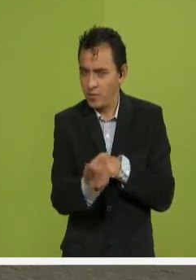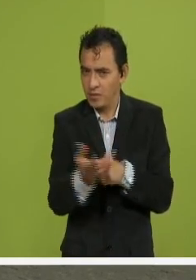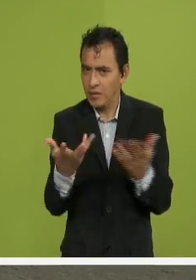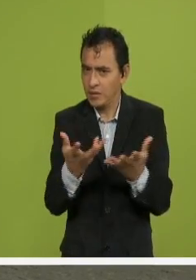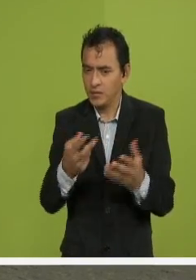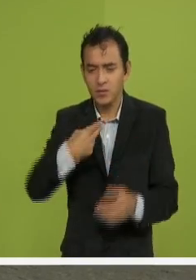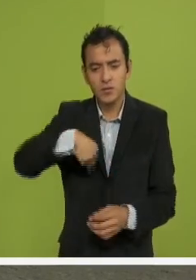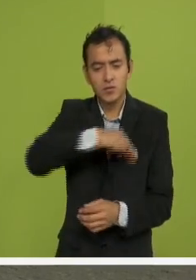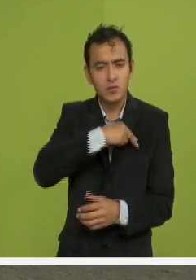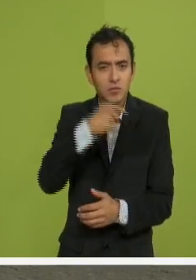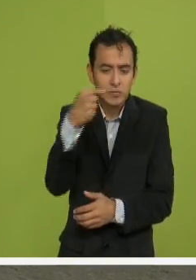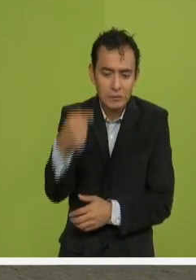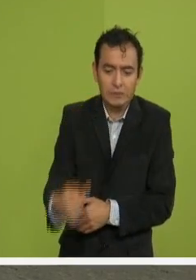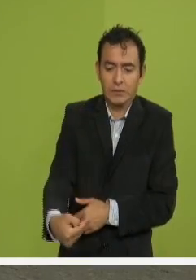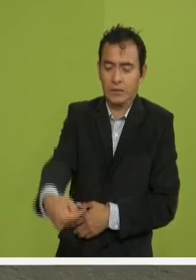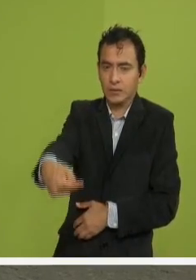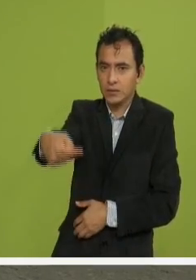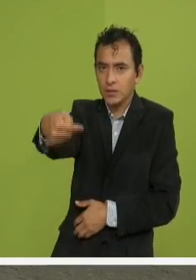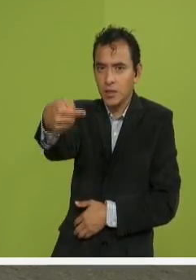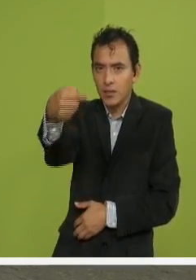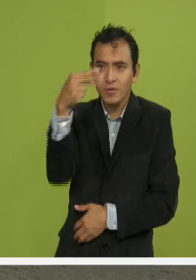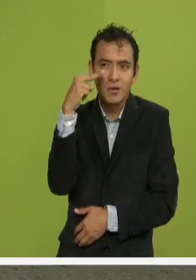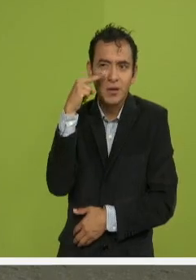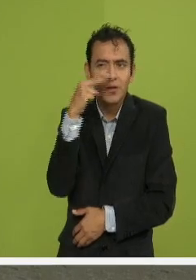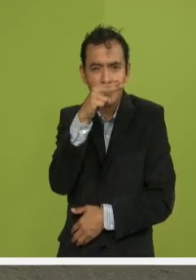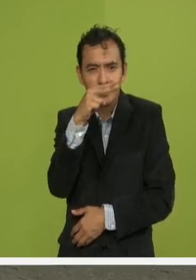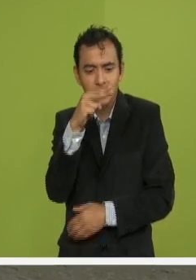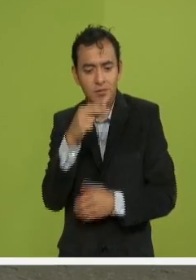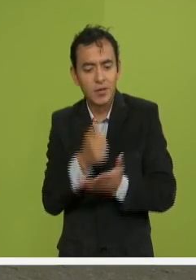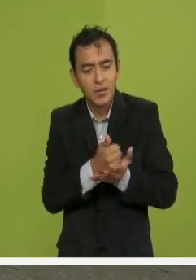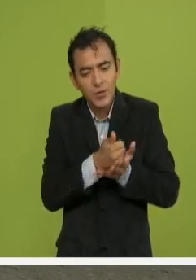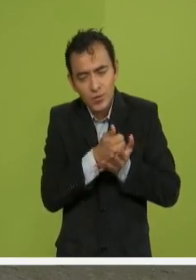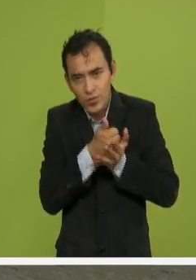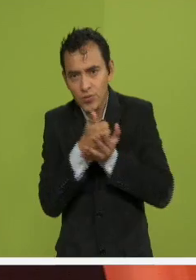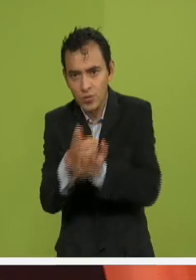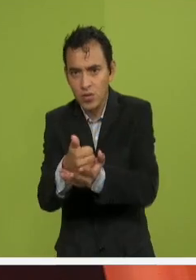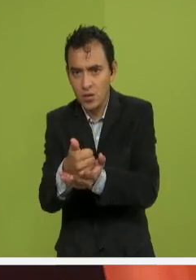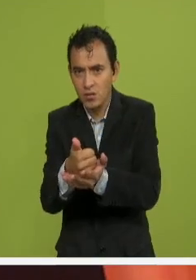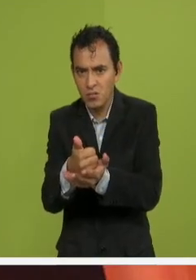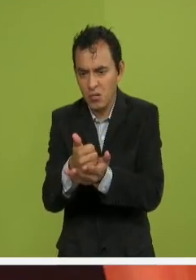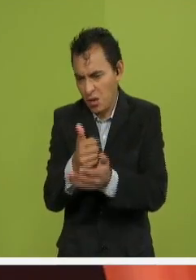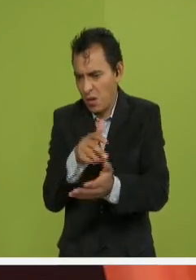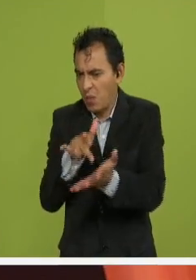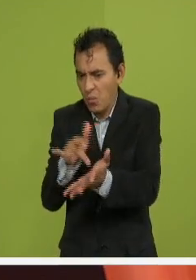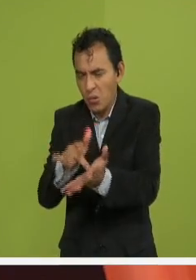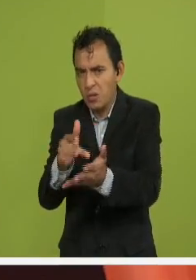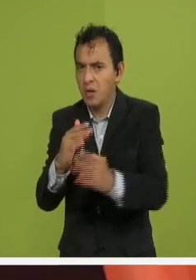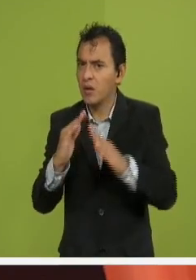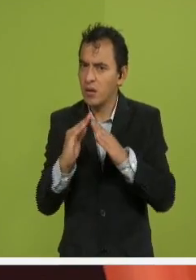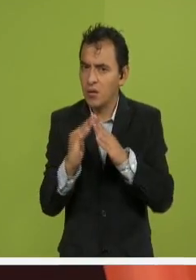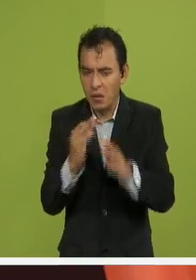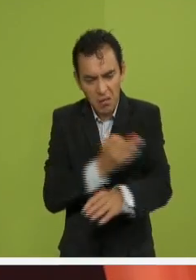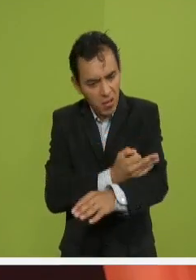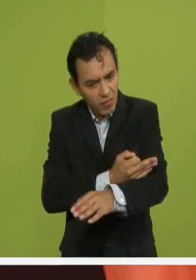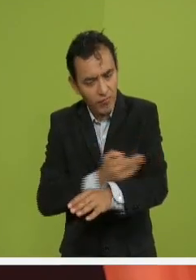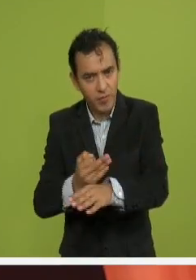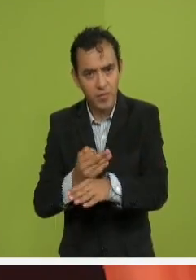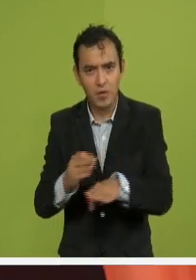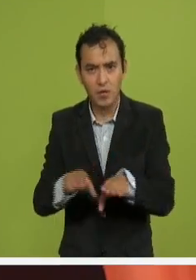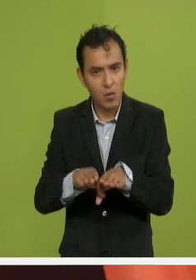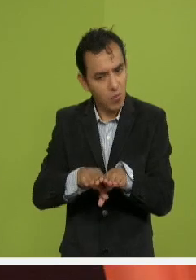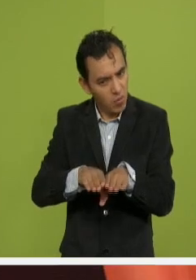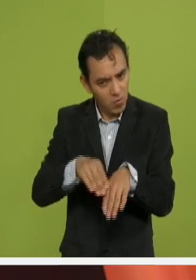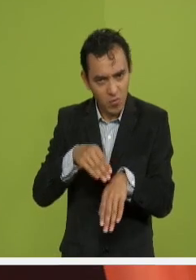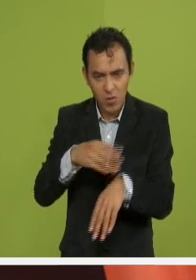nosotros crecemos con la visión de ayudar, colaborar en el núcleo familiar, porque es parte de la obligación como